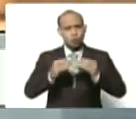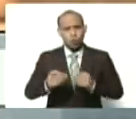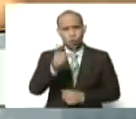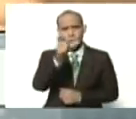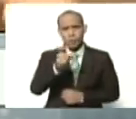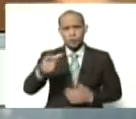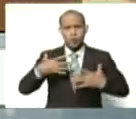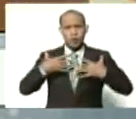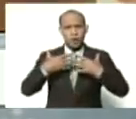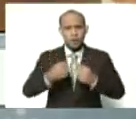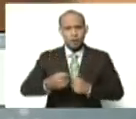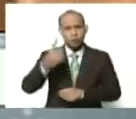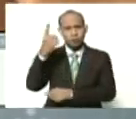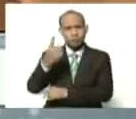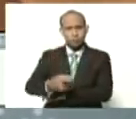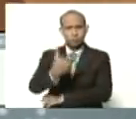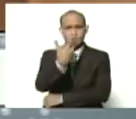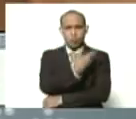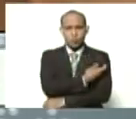salud debe vacunarse.